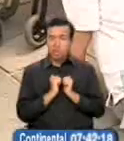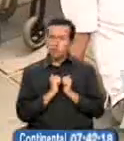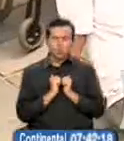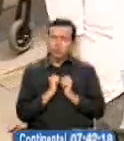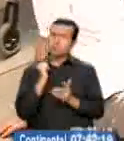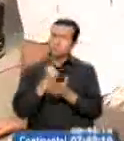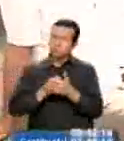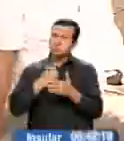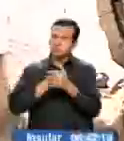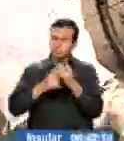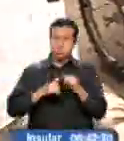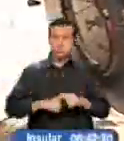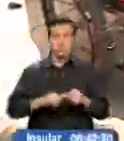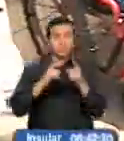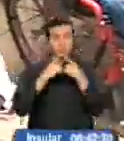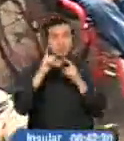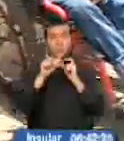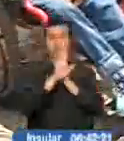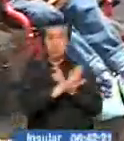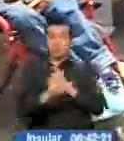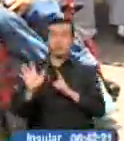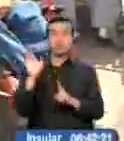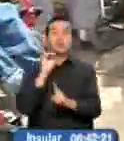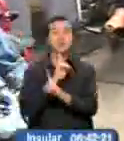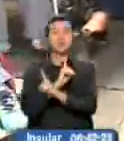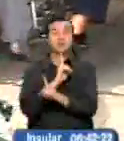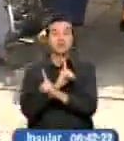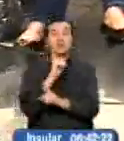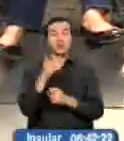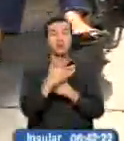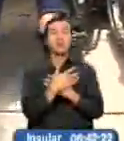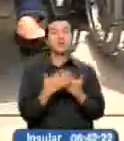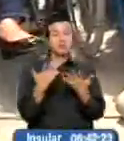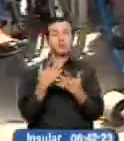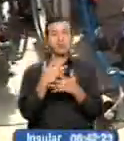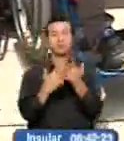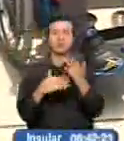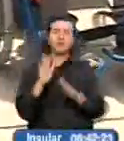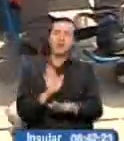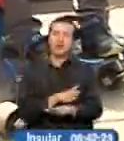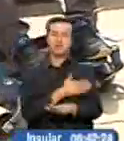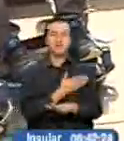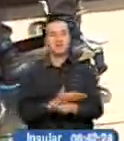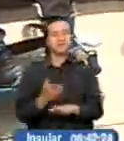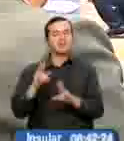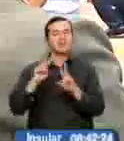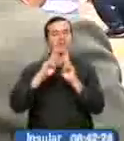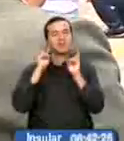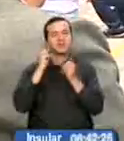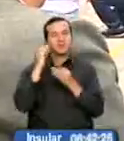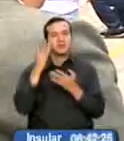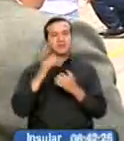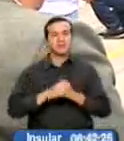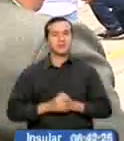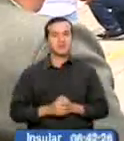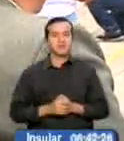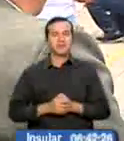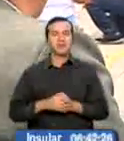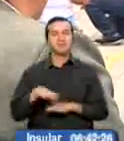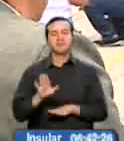instante. Quiso también dedicarles a las personas con discapacidad presentes varias canciones que evocan la temática. En un